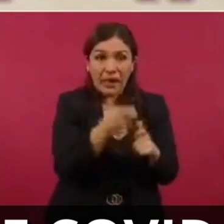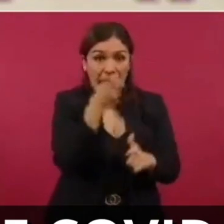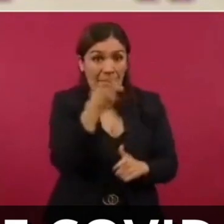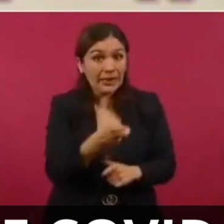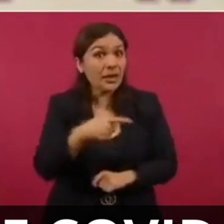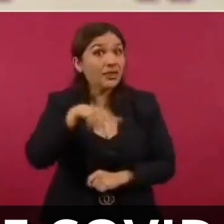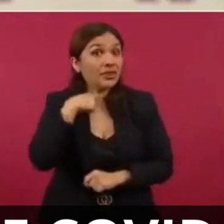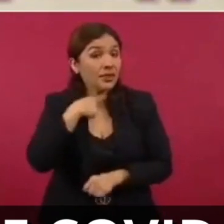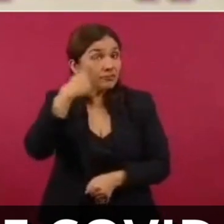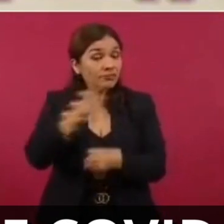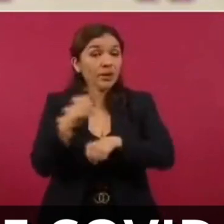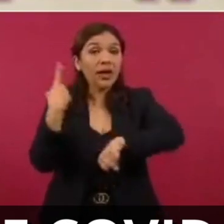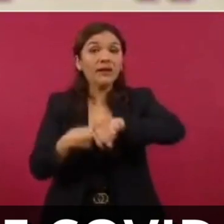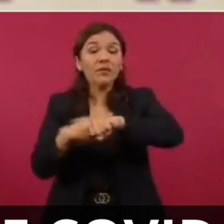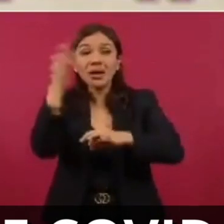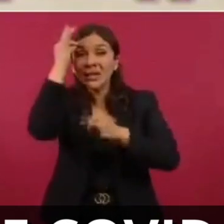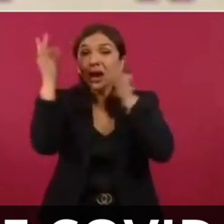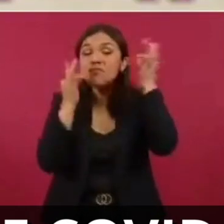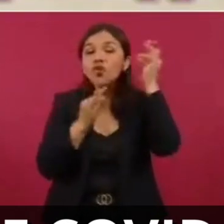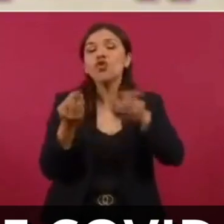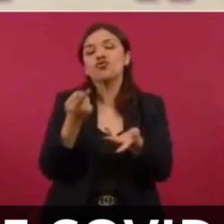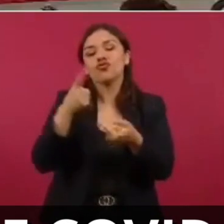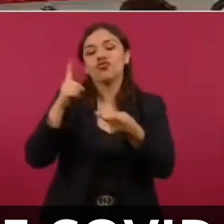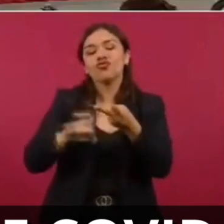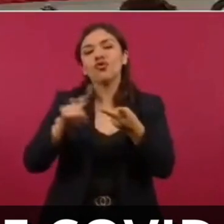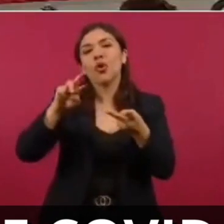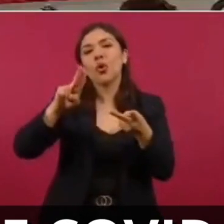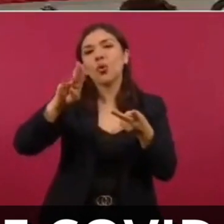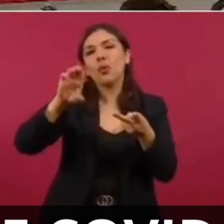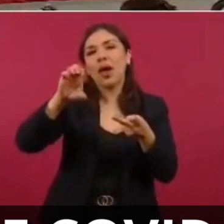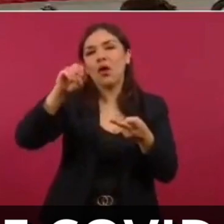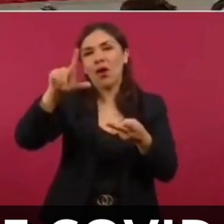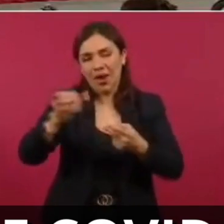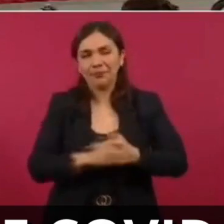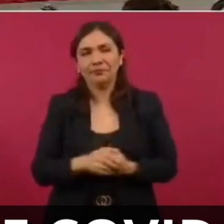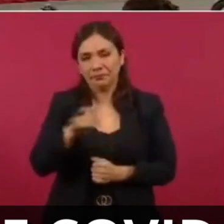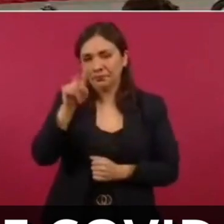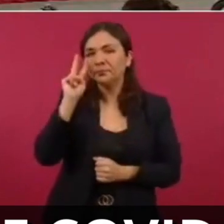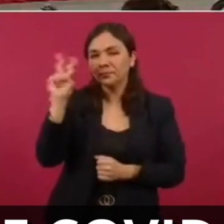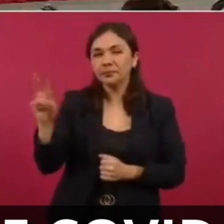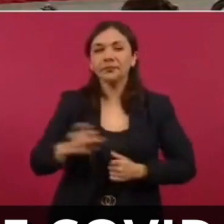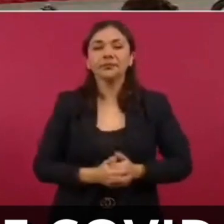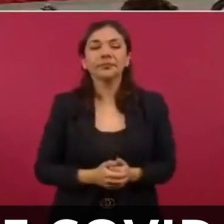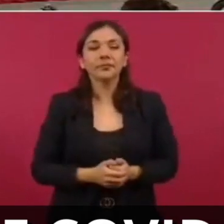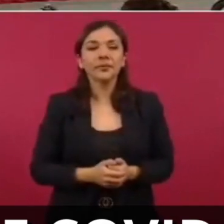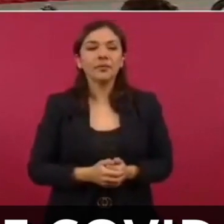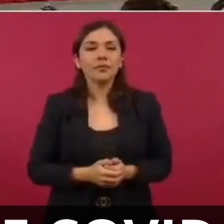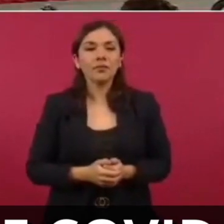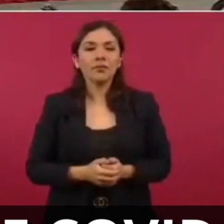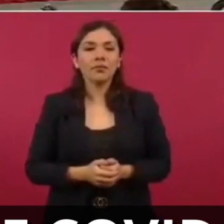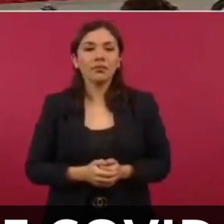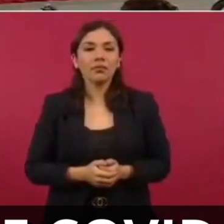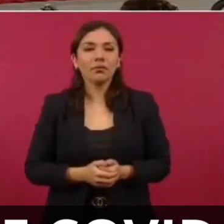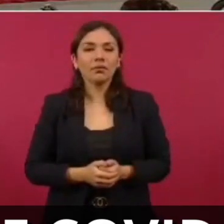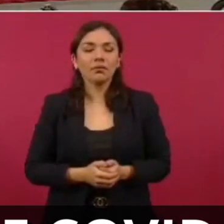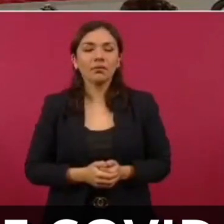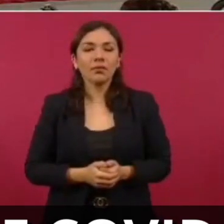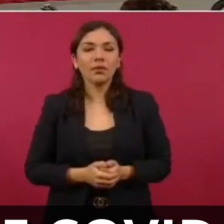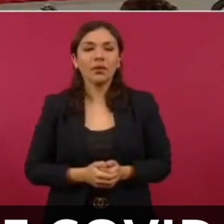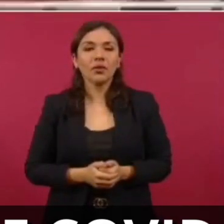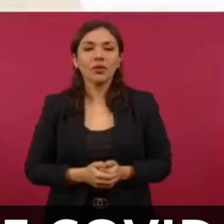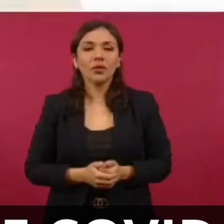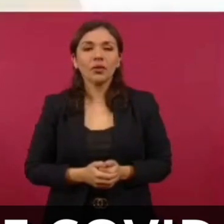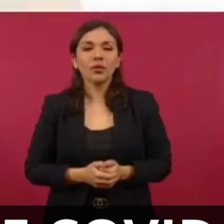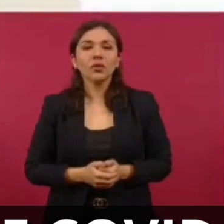particular sarampión y rubiola. Identificamos, si nos pasan la siguiente, los escenarios que se ven en el lado izquierdo y